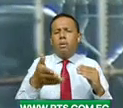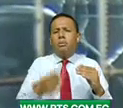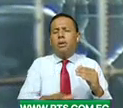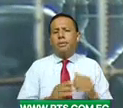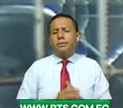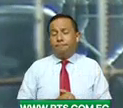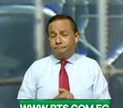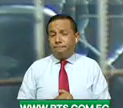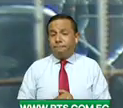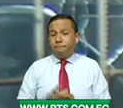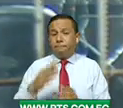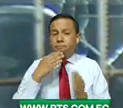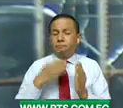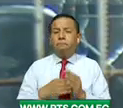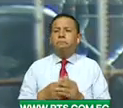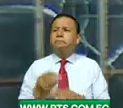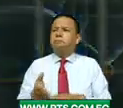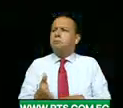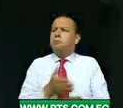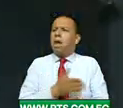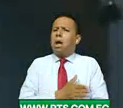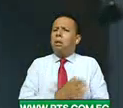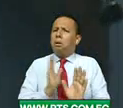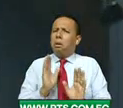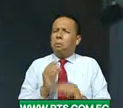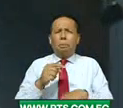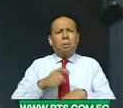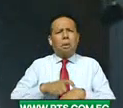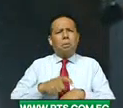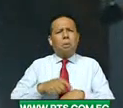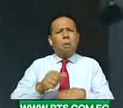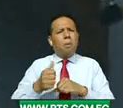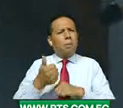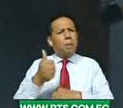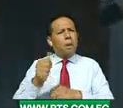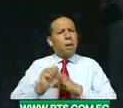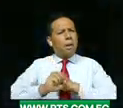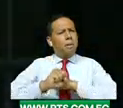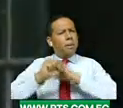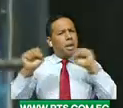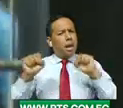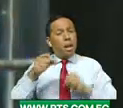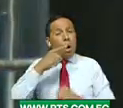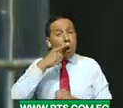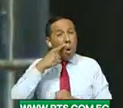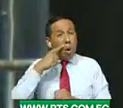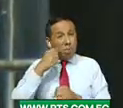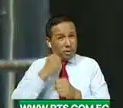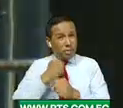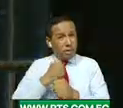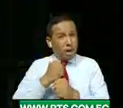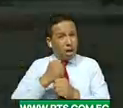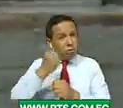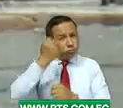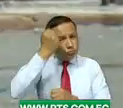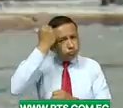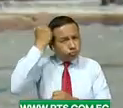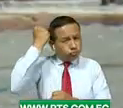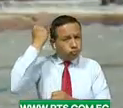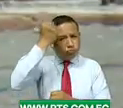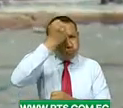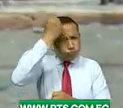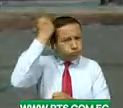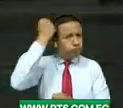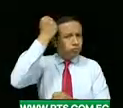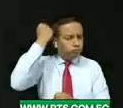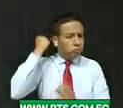Había terminado el último corte antes de las 10 de la mañana, cuando las balas empezaron a perforar los vidrios